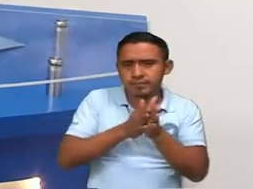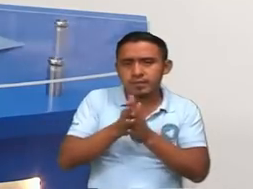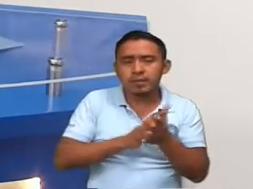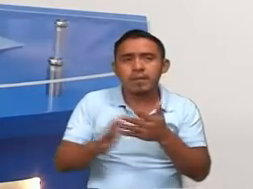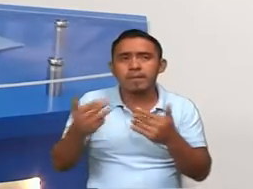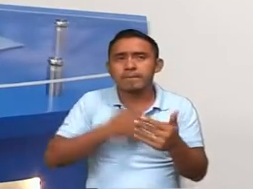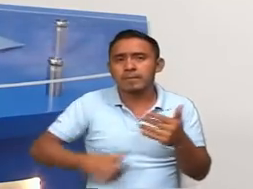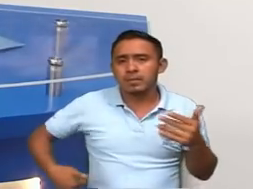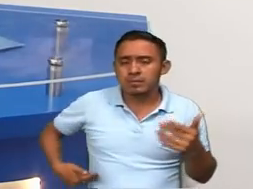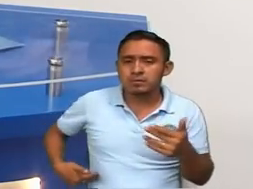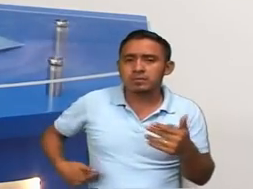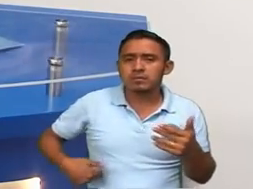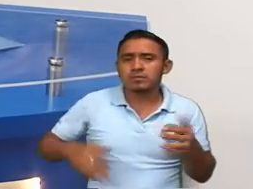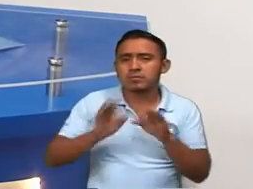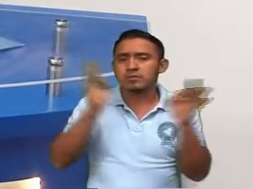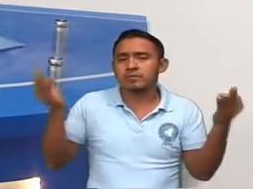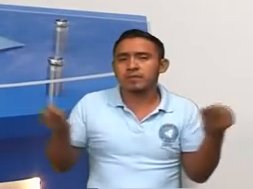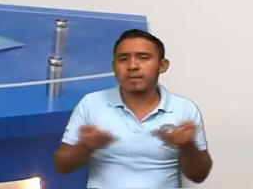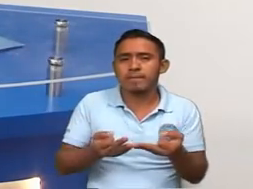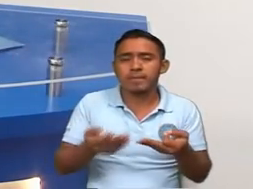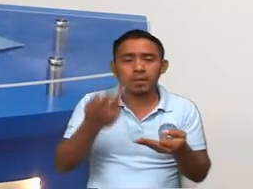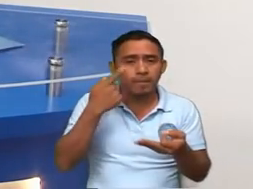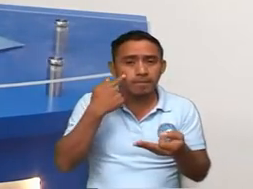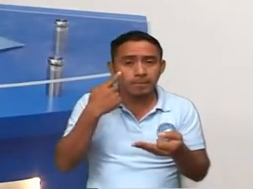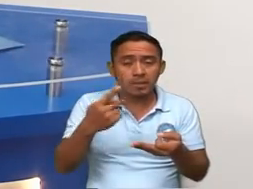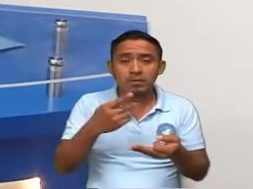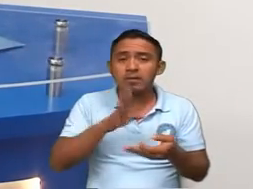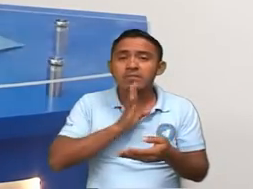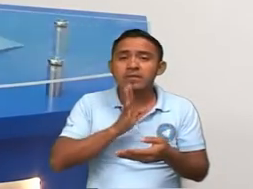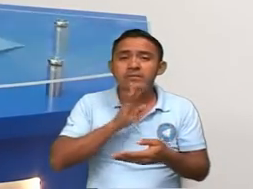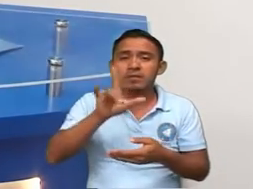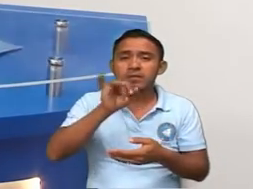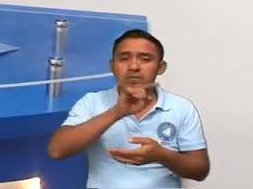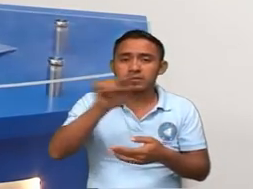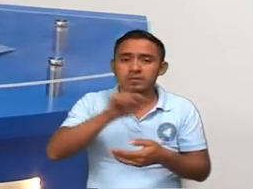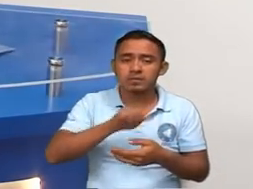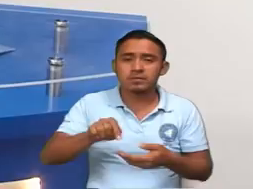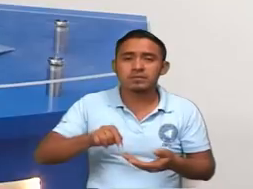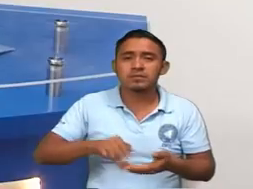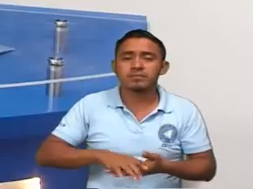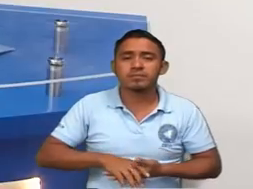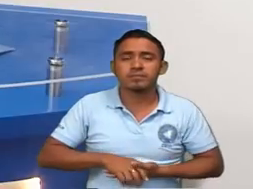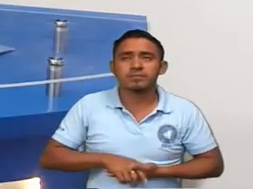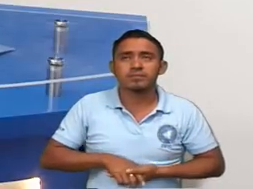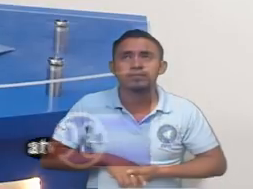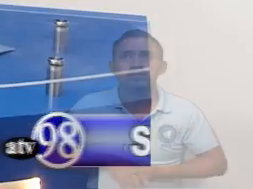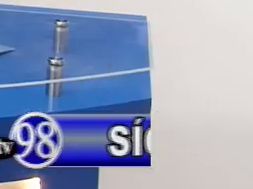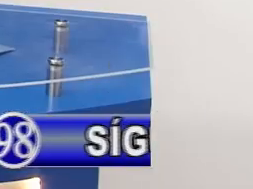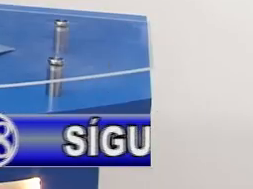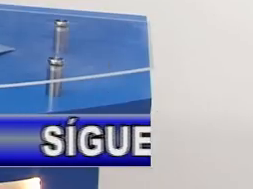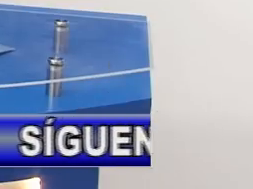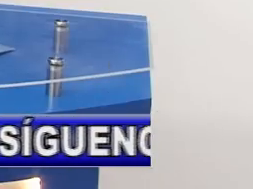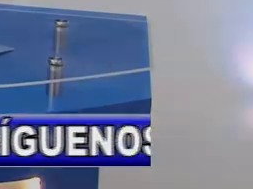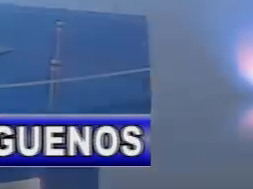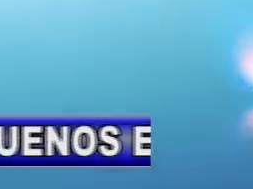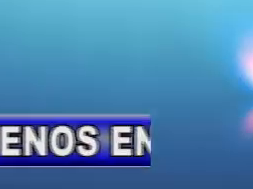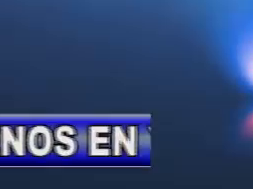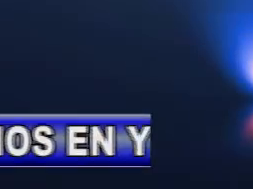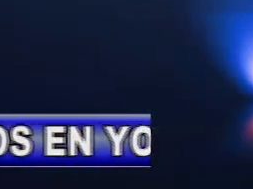del Ministerio de la Familia. Al respecto, nuestra compañera de labores Liz Escoto, que nos amplía esta información.